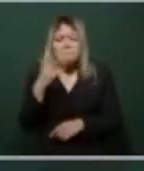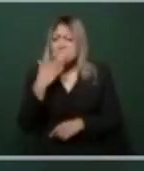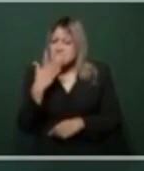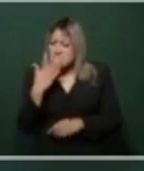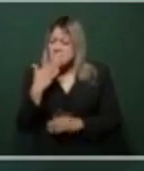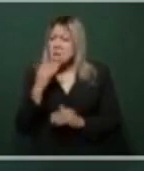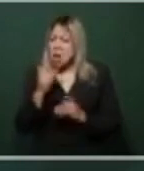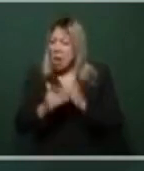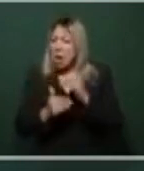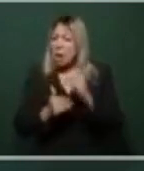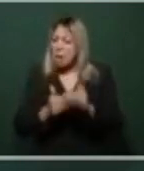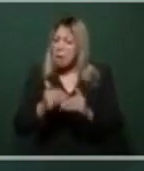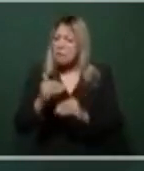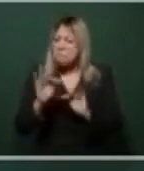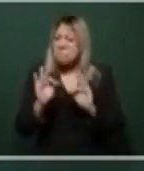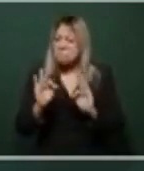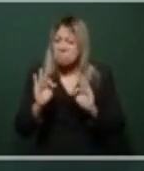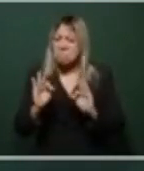vamos bien,